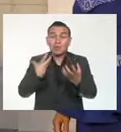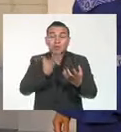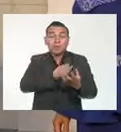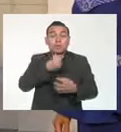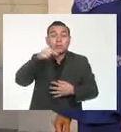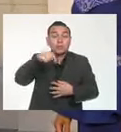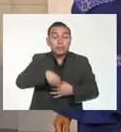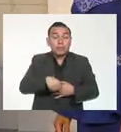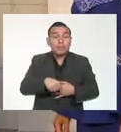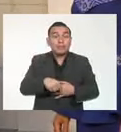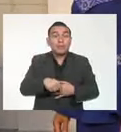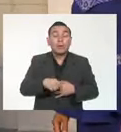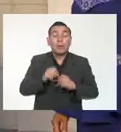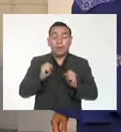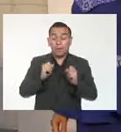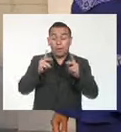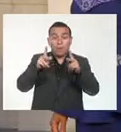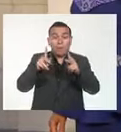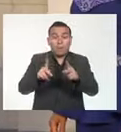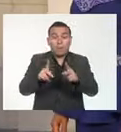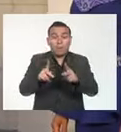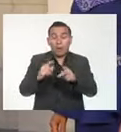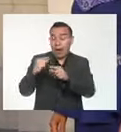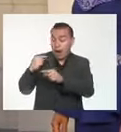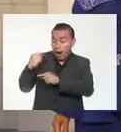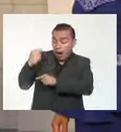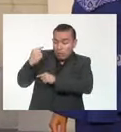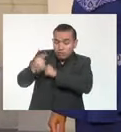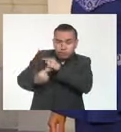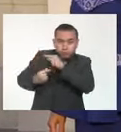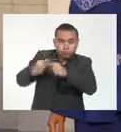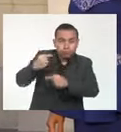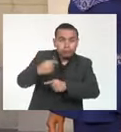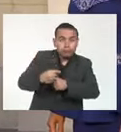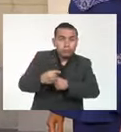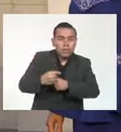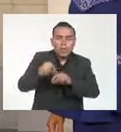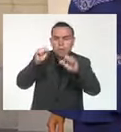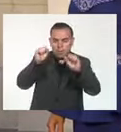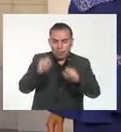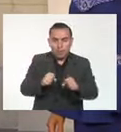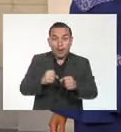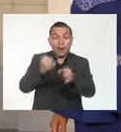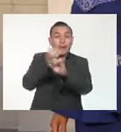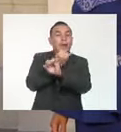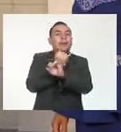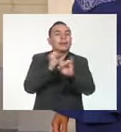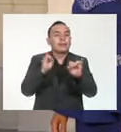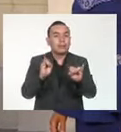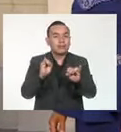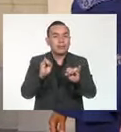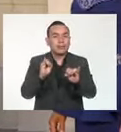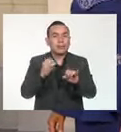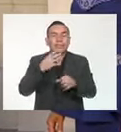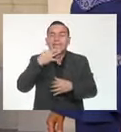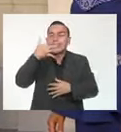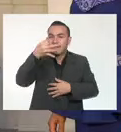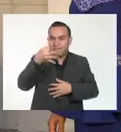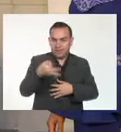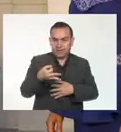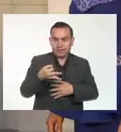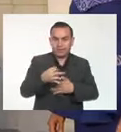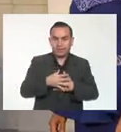tenemos el privilegio de ser la generación que empieza a lograr lo que parecía imposible, a ser independientes de verdad.